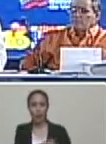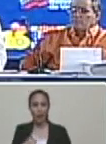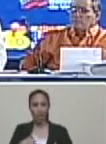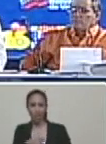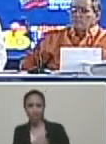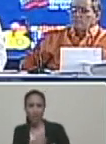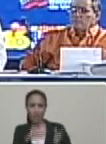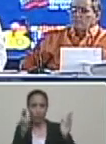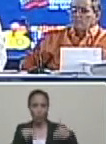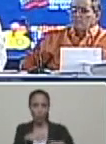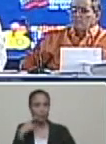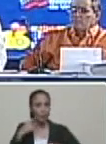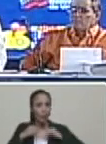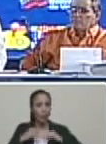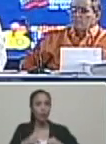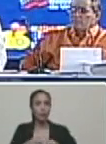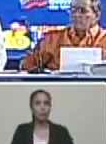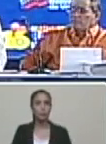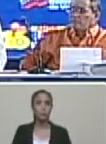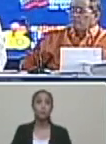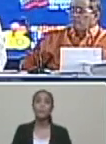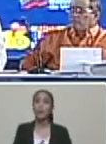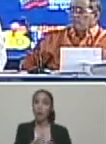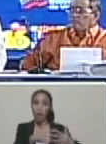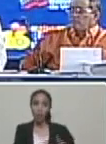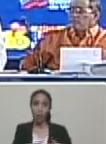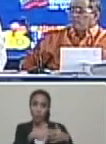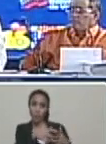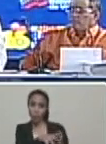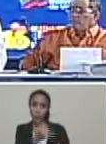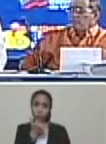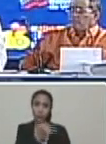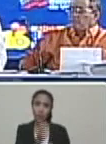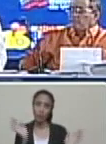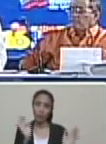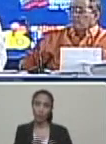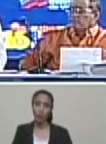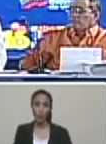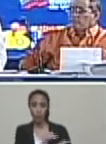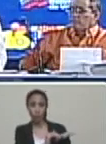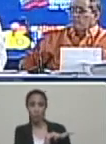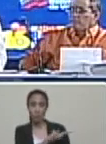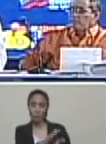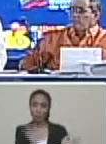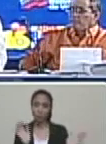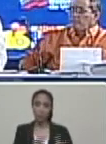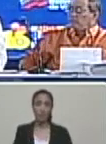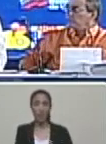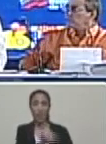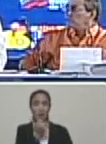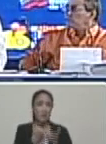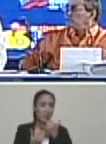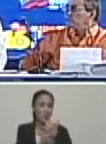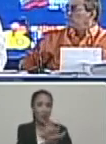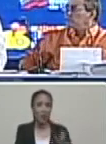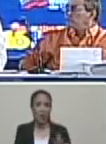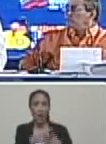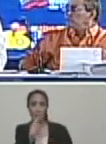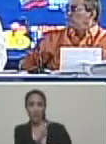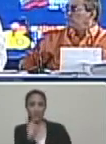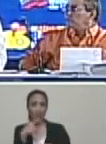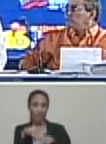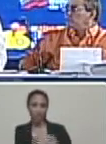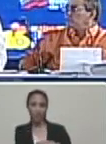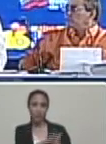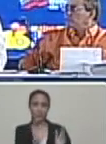nosotros. Imperio, tendrás que rectificar algún día tu equivocada política de... El imperio